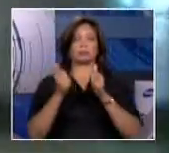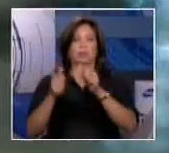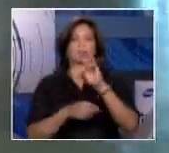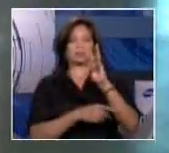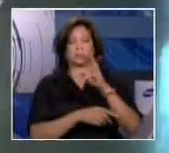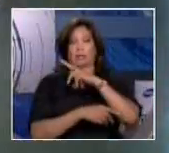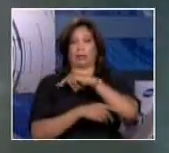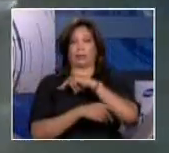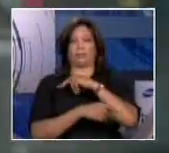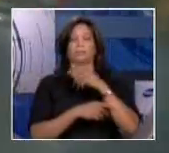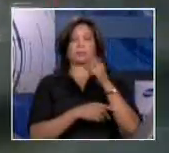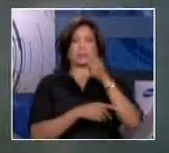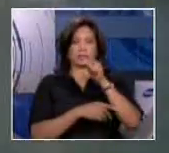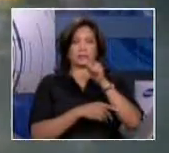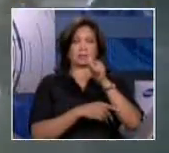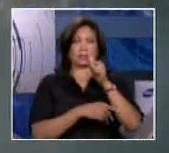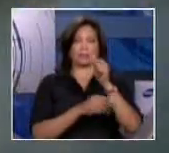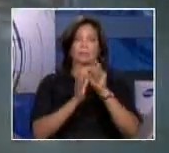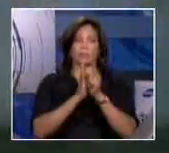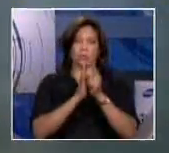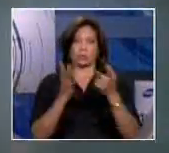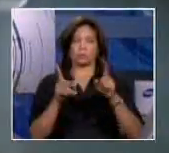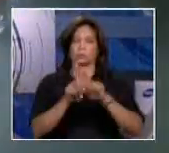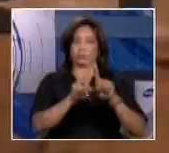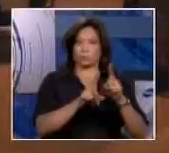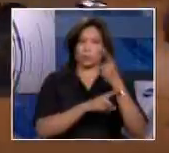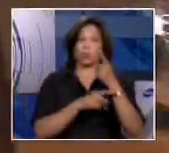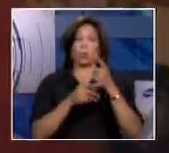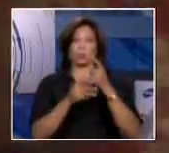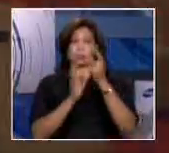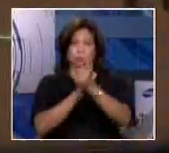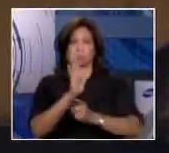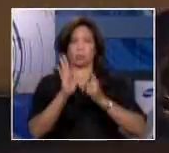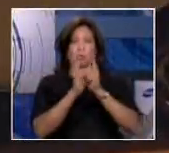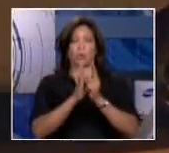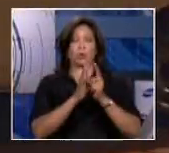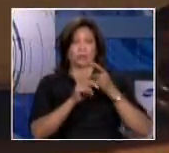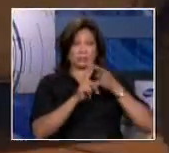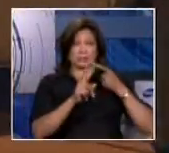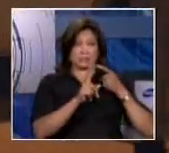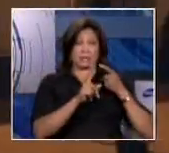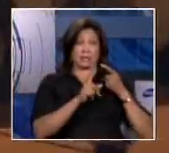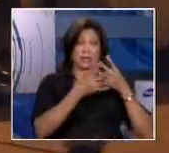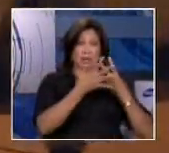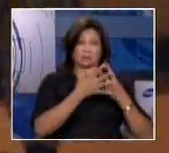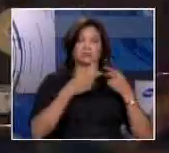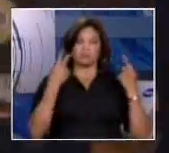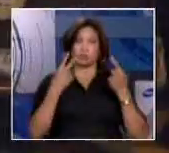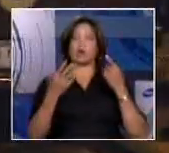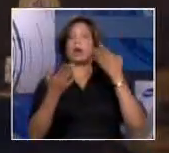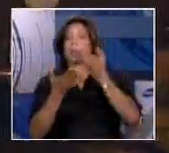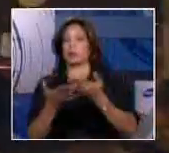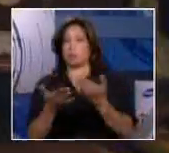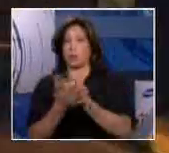de noviembre a las 10 y 10 minutos. Justamente una hora de recorrido desde la cárcel de La Victoria hasta el nuevo modelo